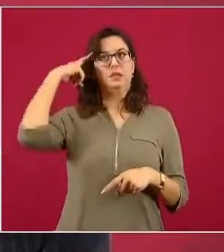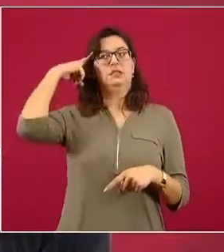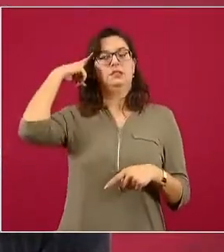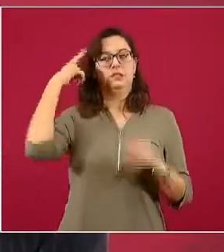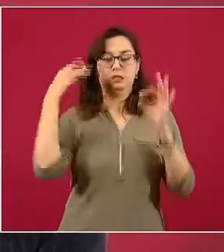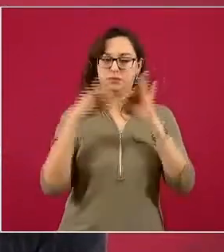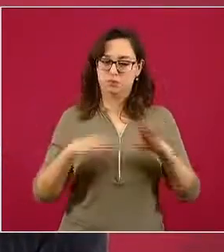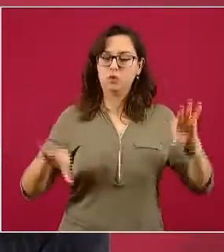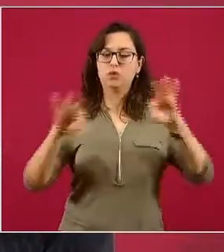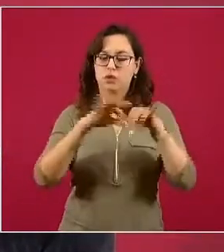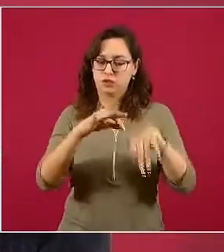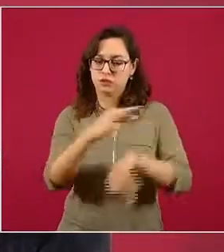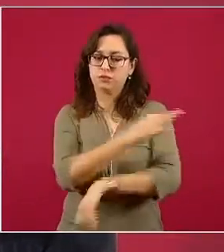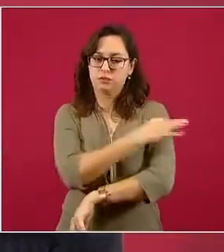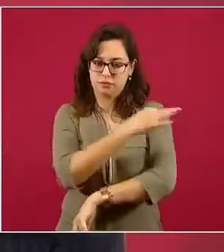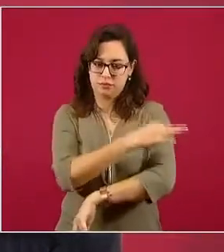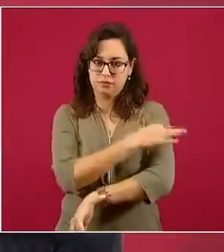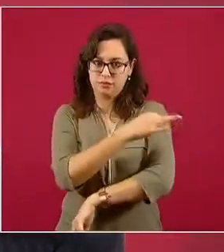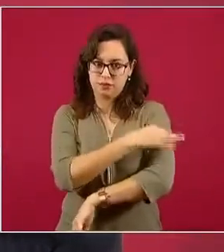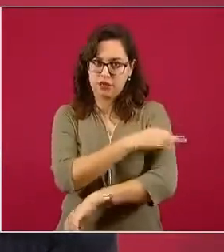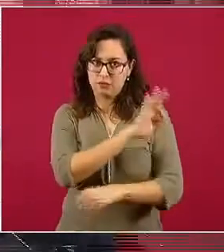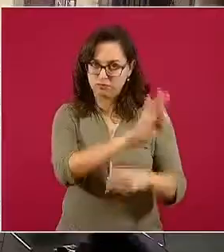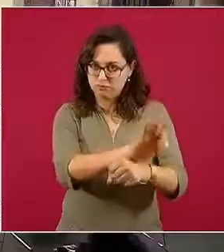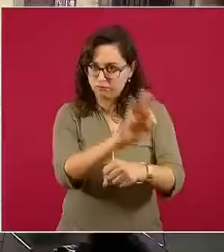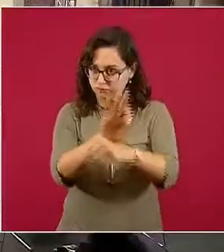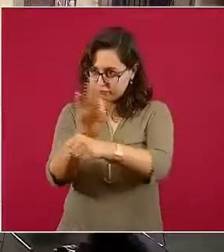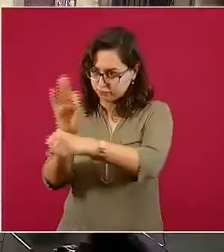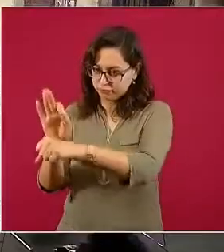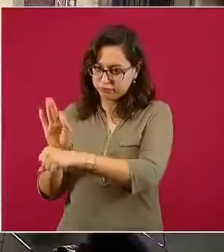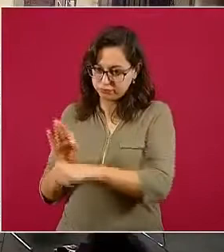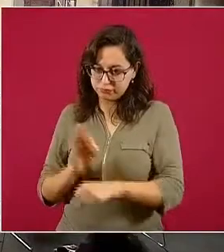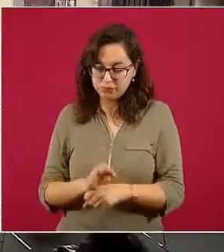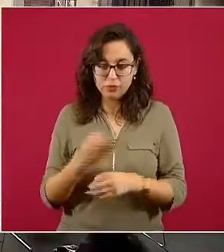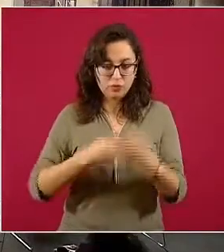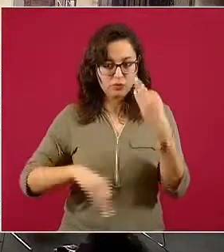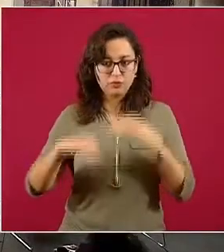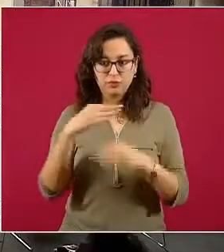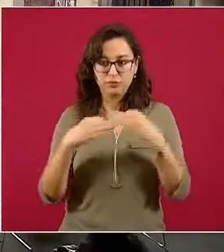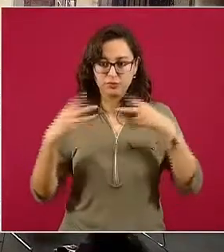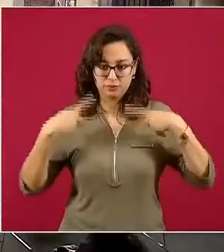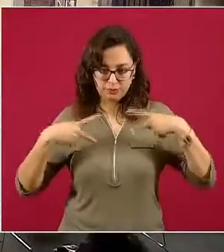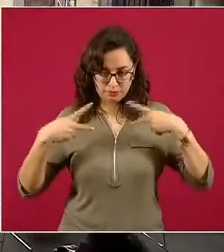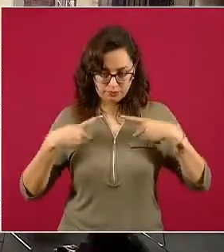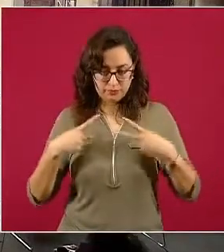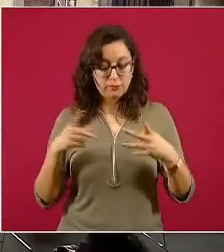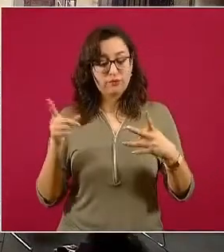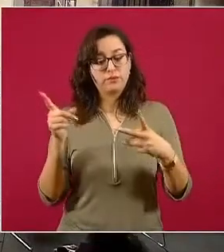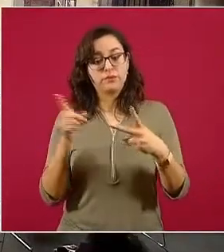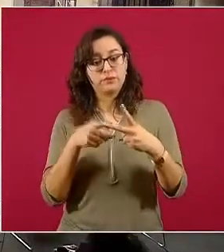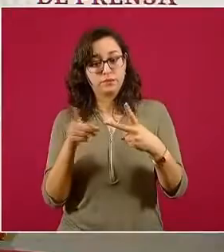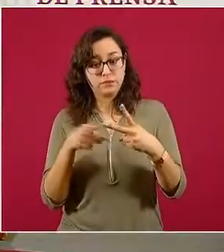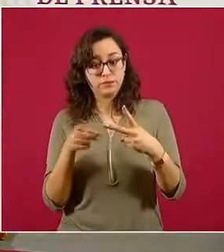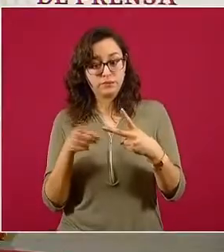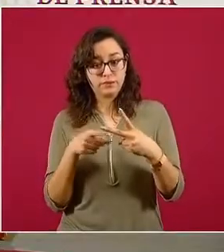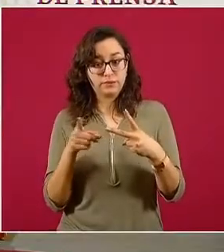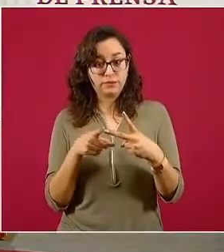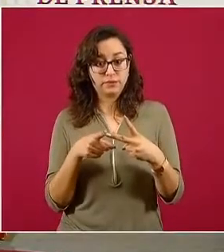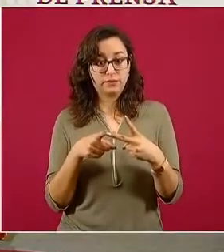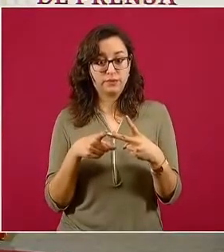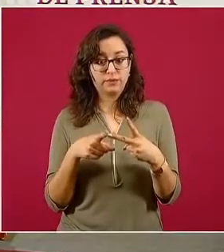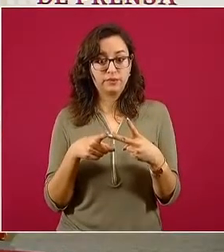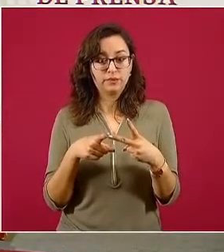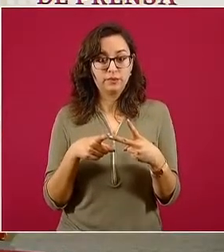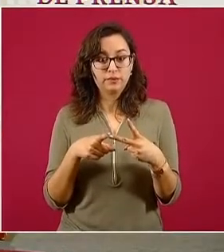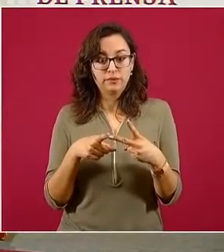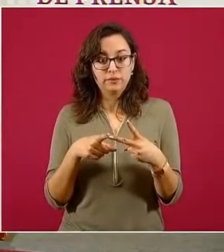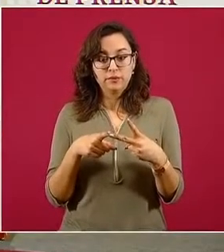control de la epidemia y la prevención individual y poblacional, colectiva. El segundo es el informar